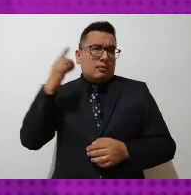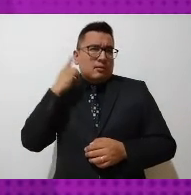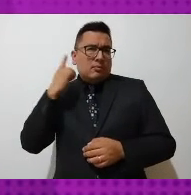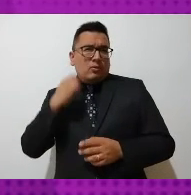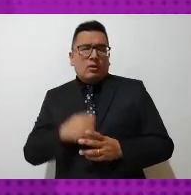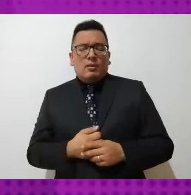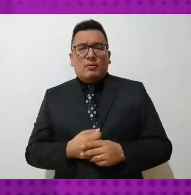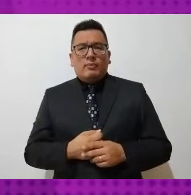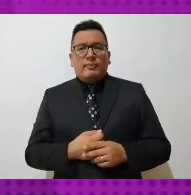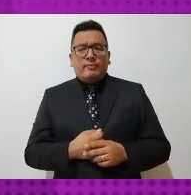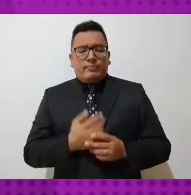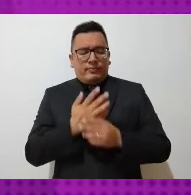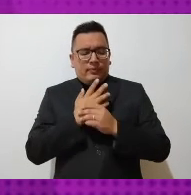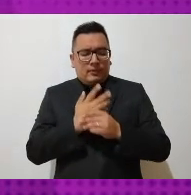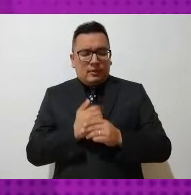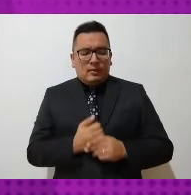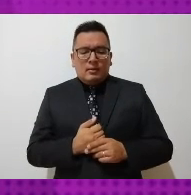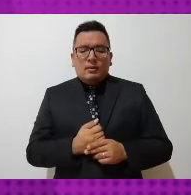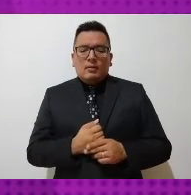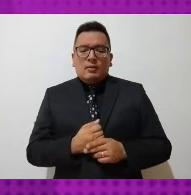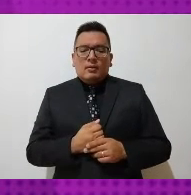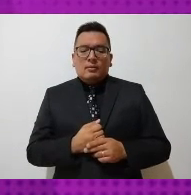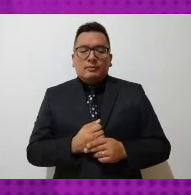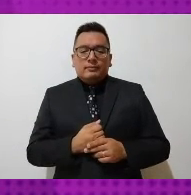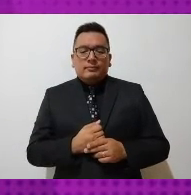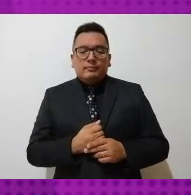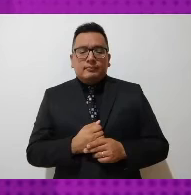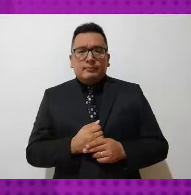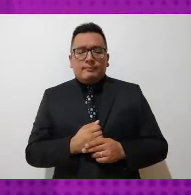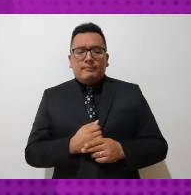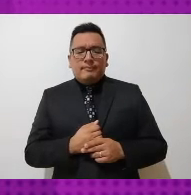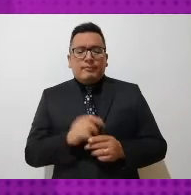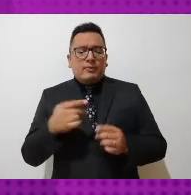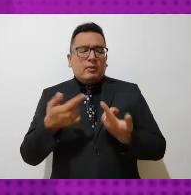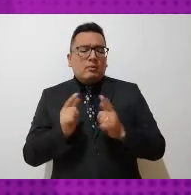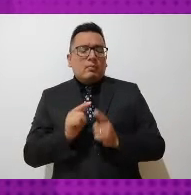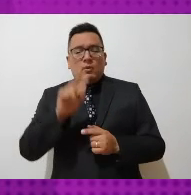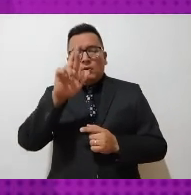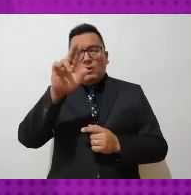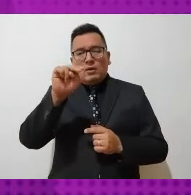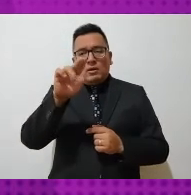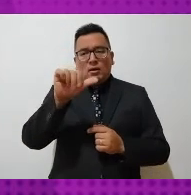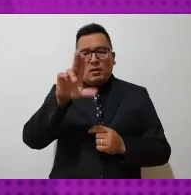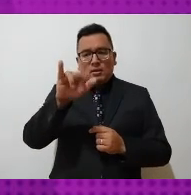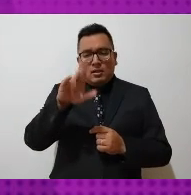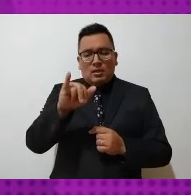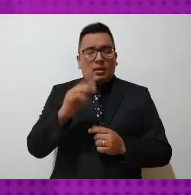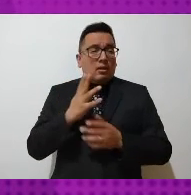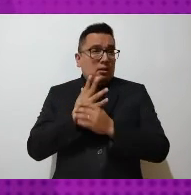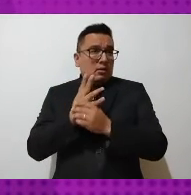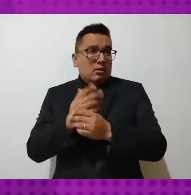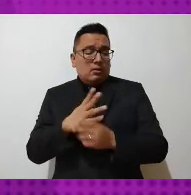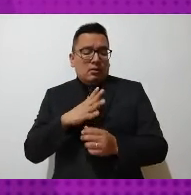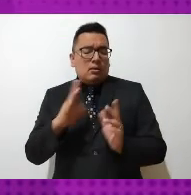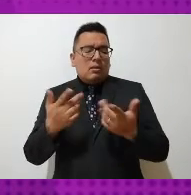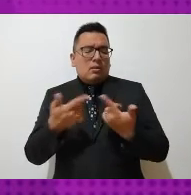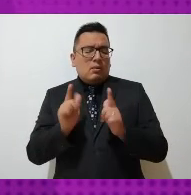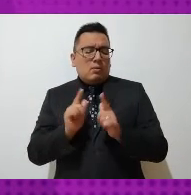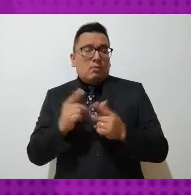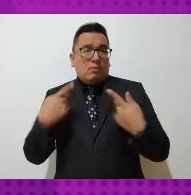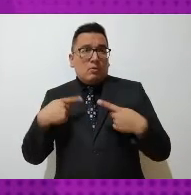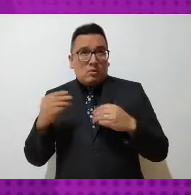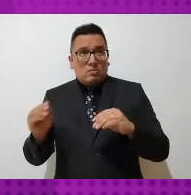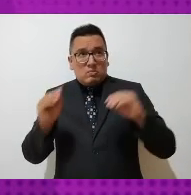migrante acerca de Renacedi, era que son precisamente el grupo de migrantes los